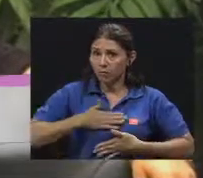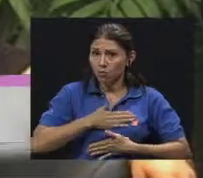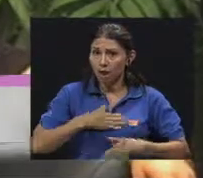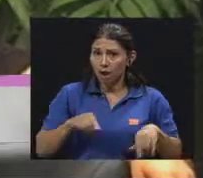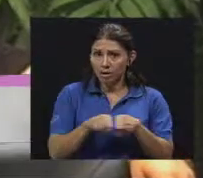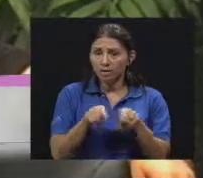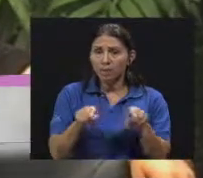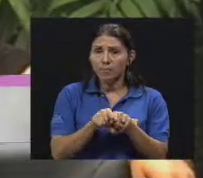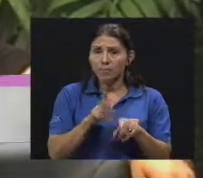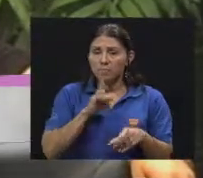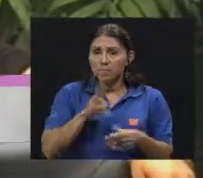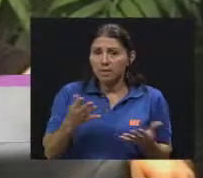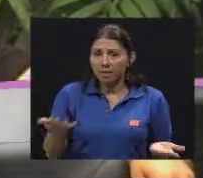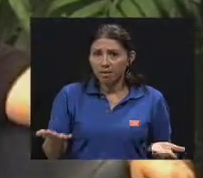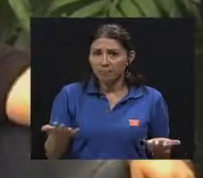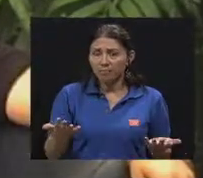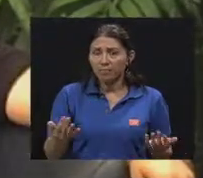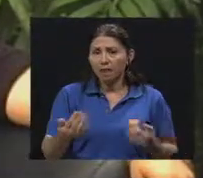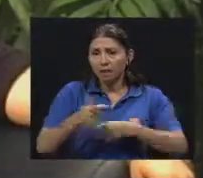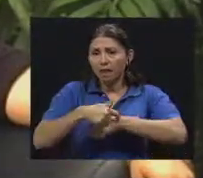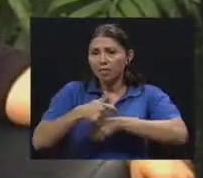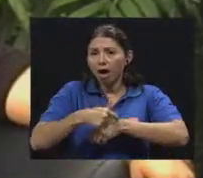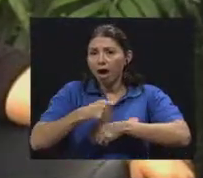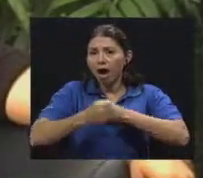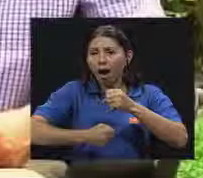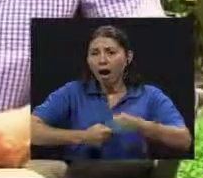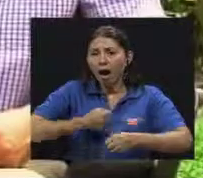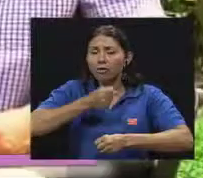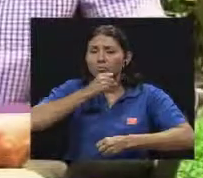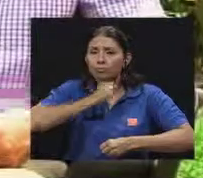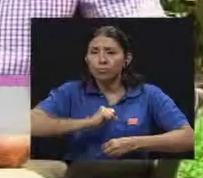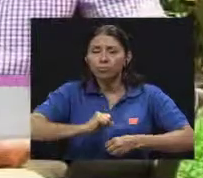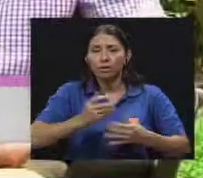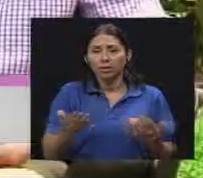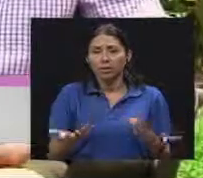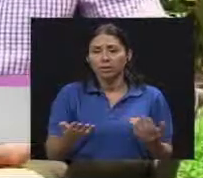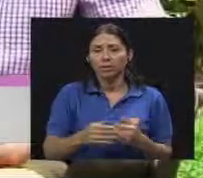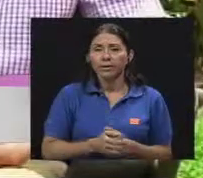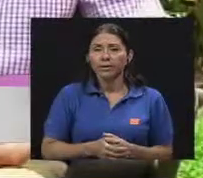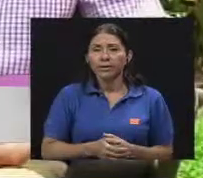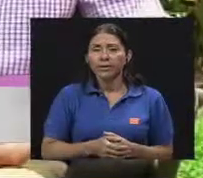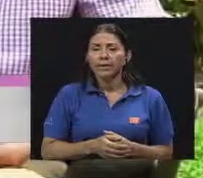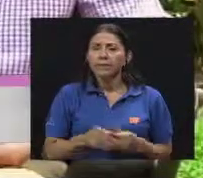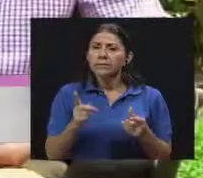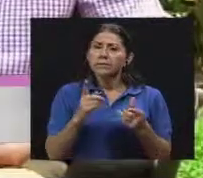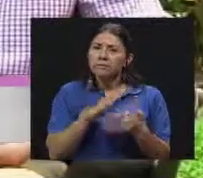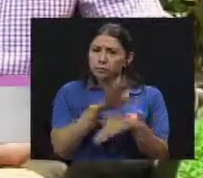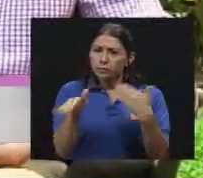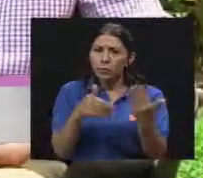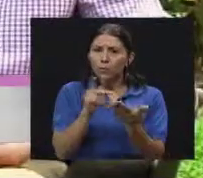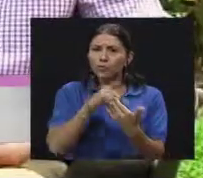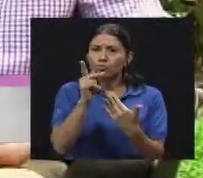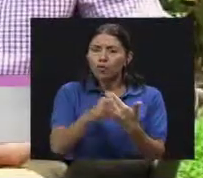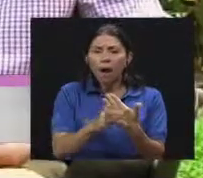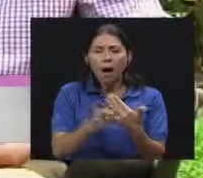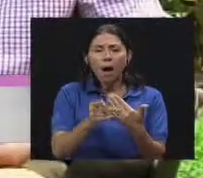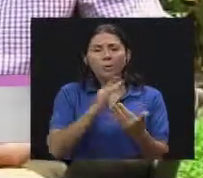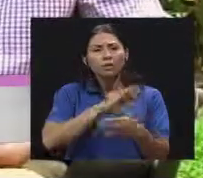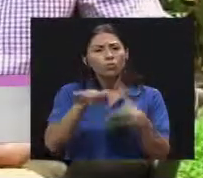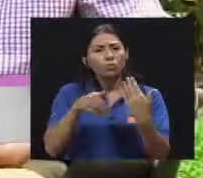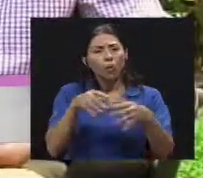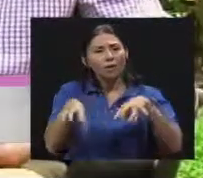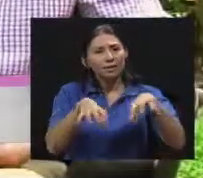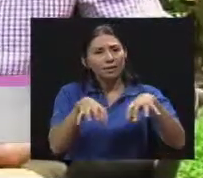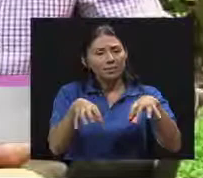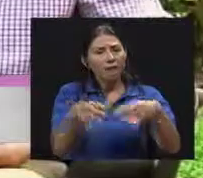esa tan preciada como es la adultez mayor. En todos estos programas y estas